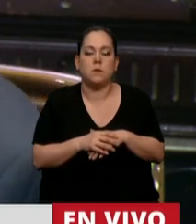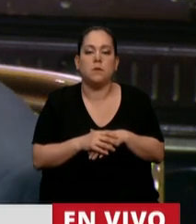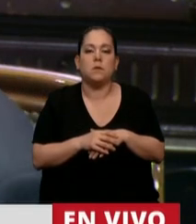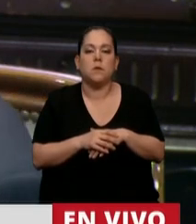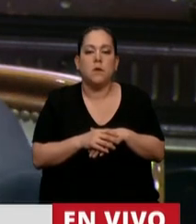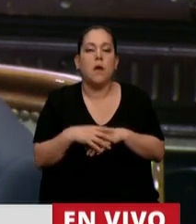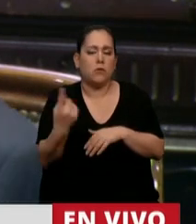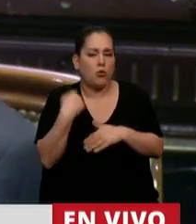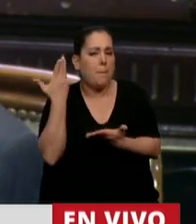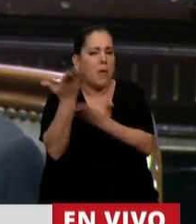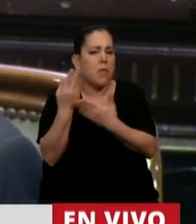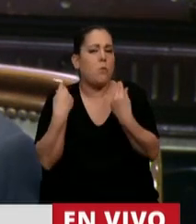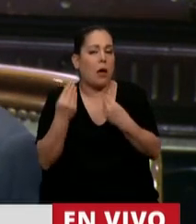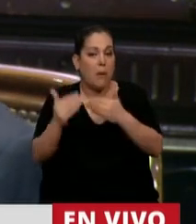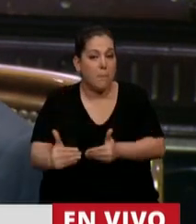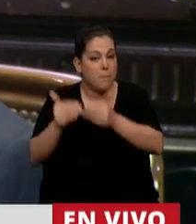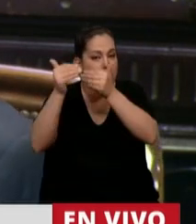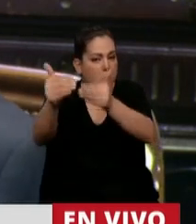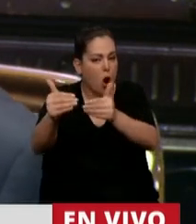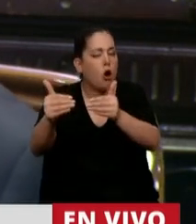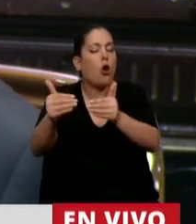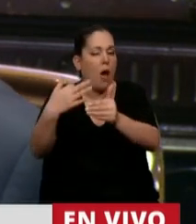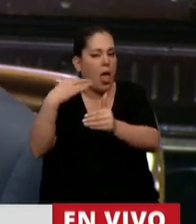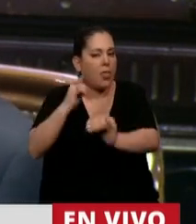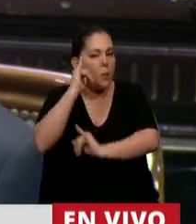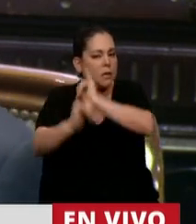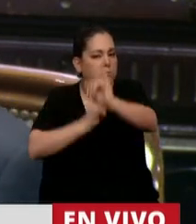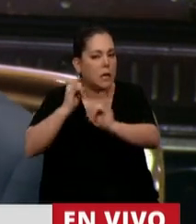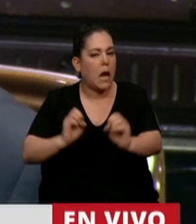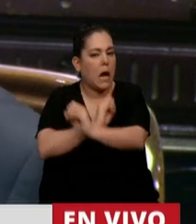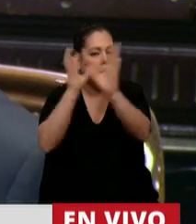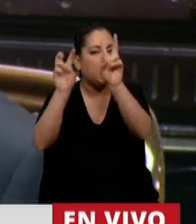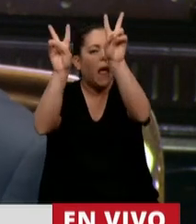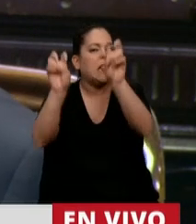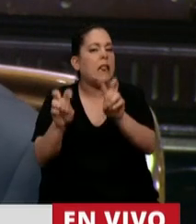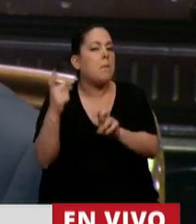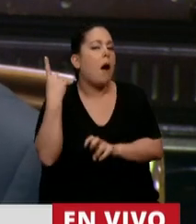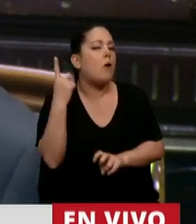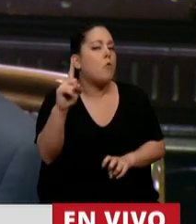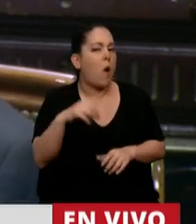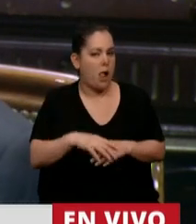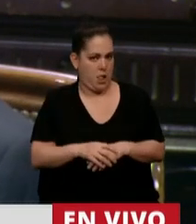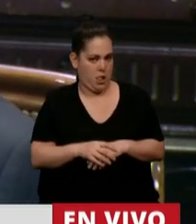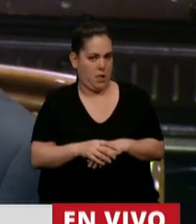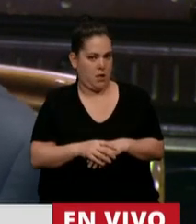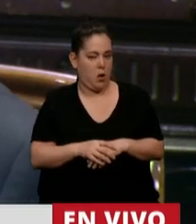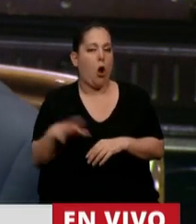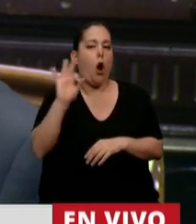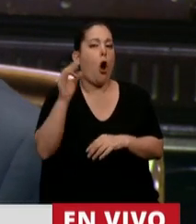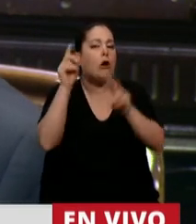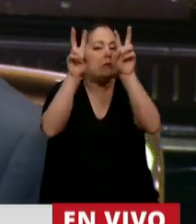es que esa prórroga diga con toda claridad los temas a tratar o, en todo caso, los temas